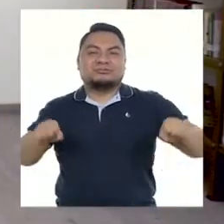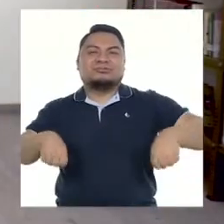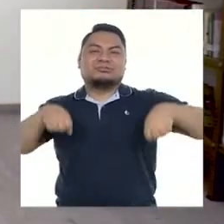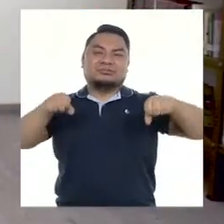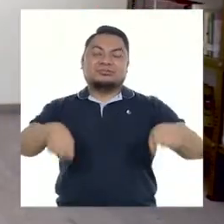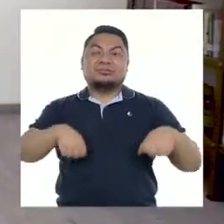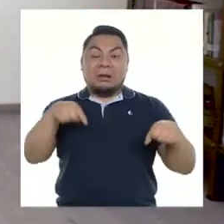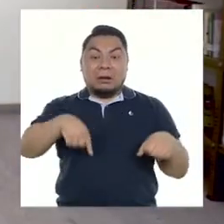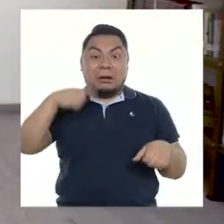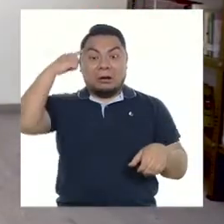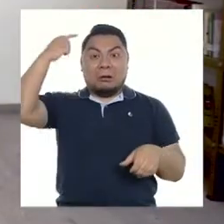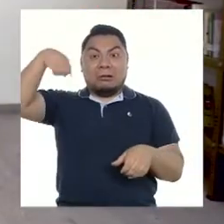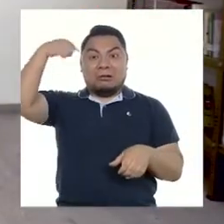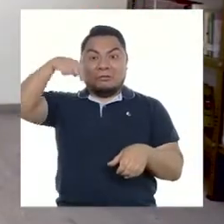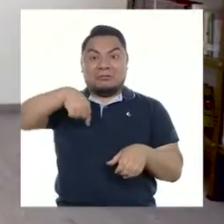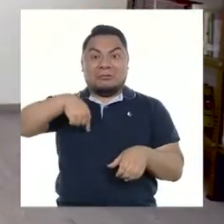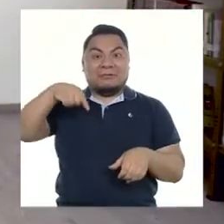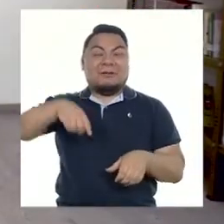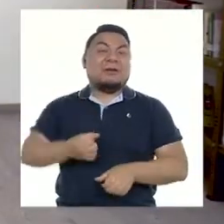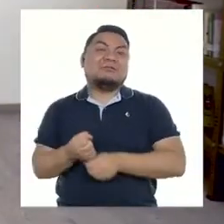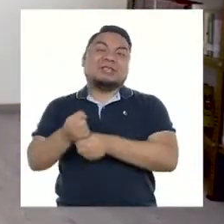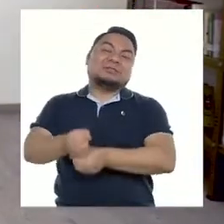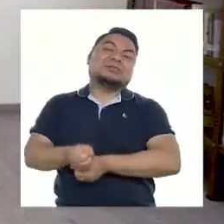¡Oh, se volvió loco el caballo!